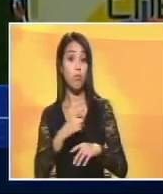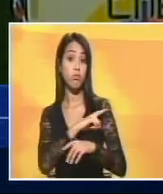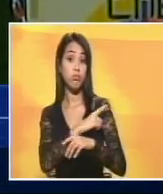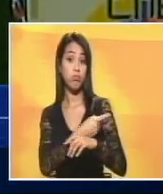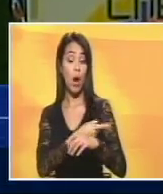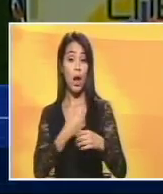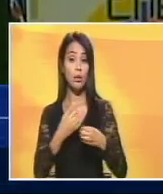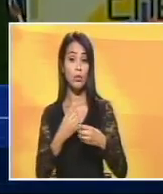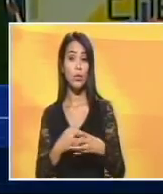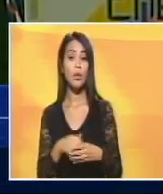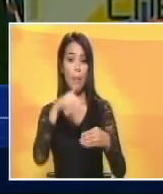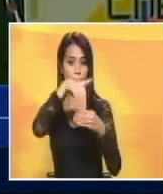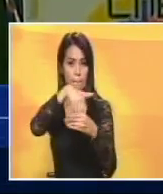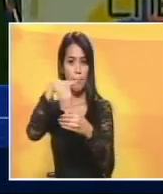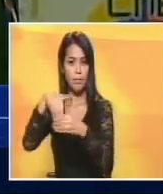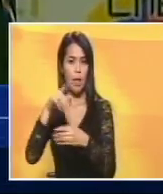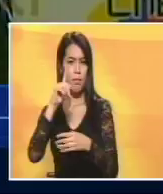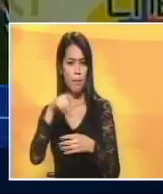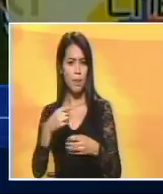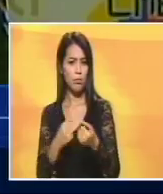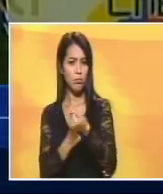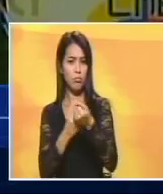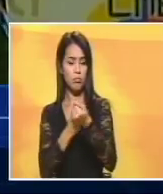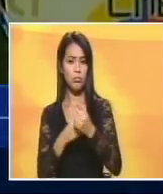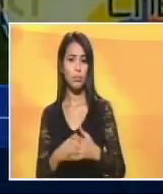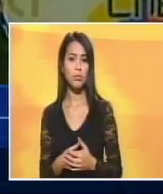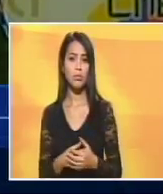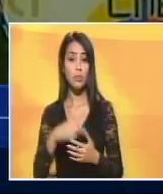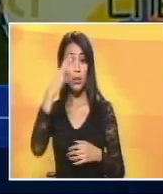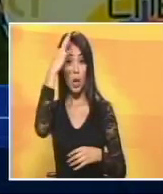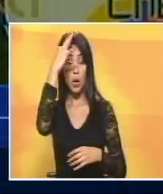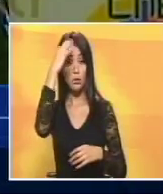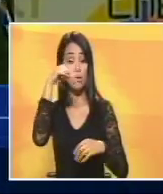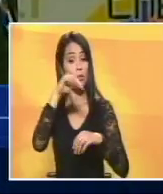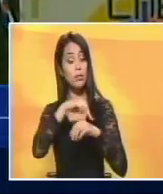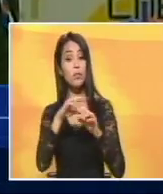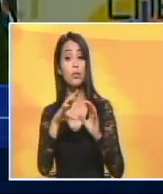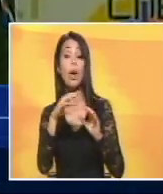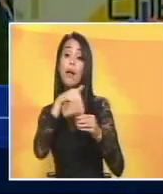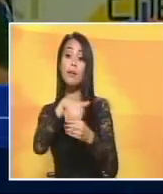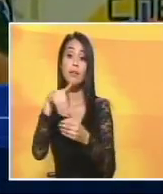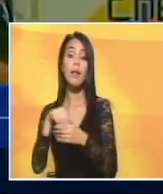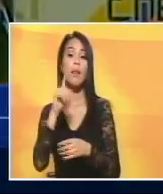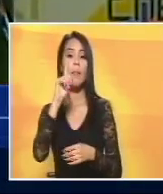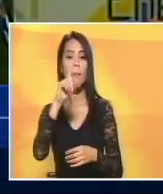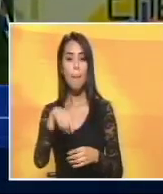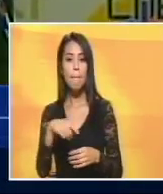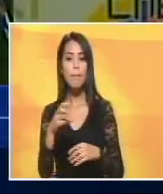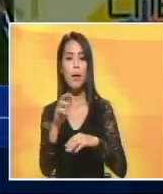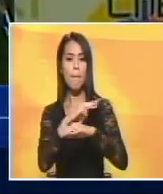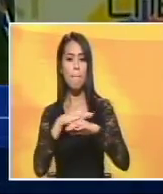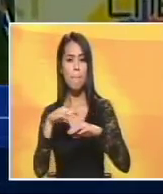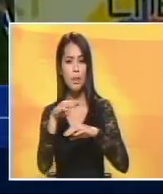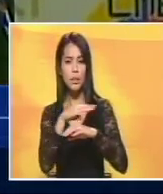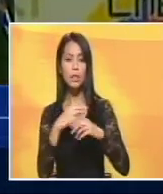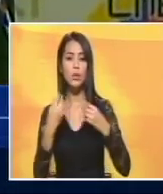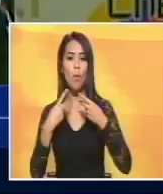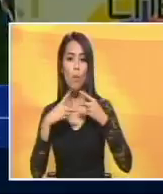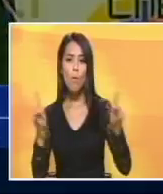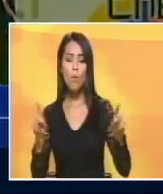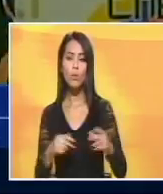con el órgano rector, el Consejo Nacional Electoral, sino también con el Ministerio Público para todo